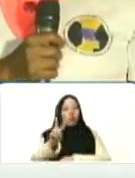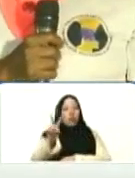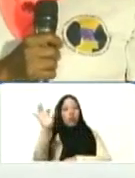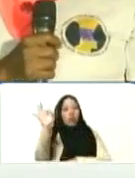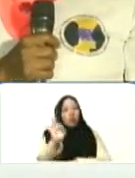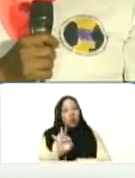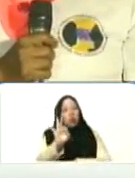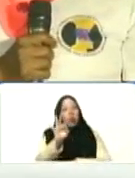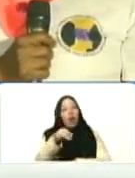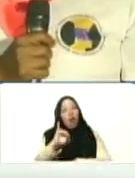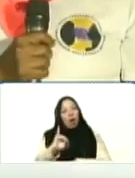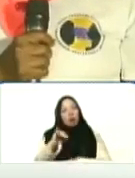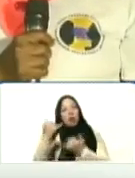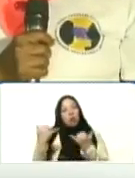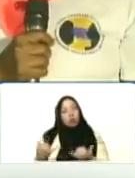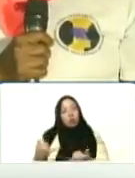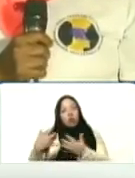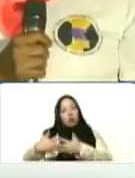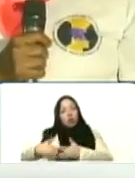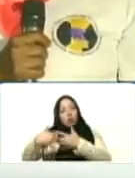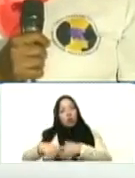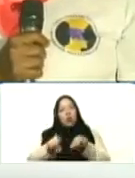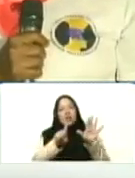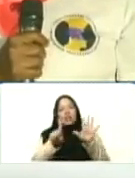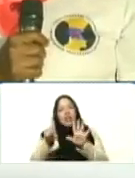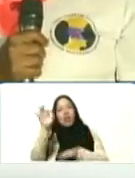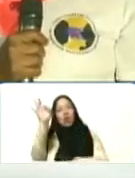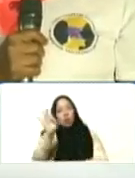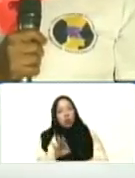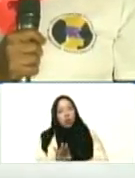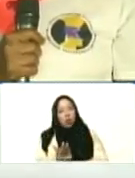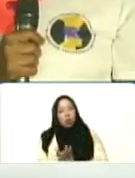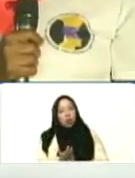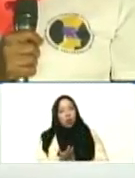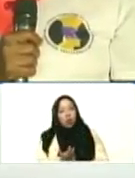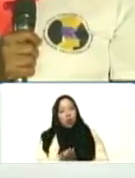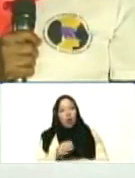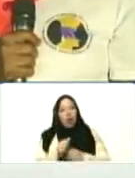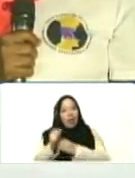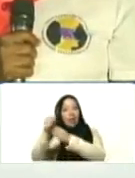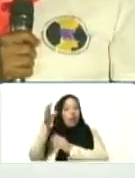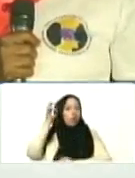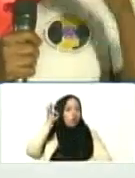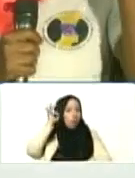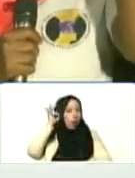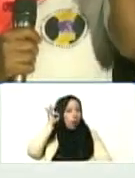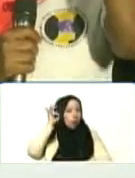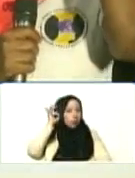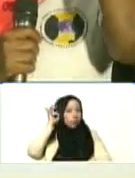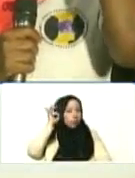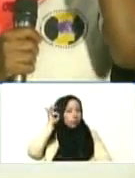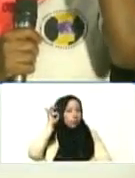están financiando en este momento, 61% lo dirigen, lo encabeza una mujer.